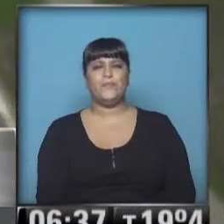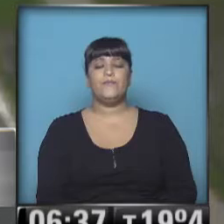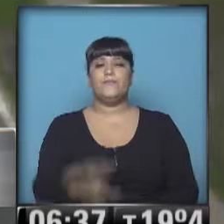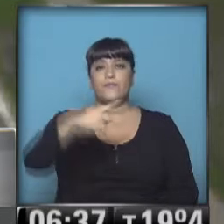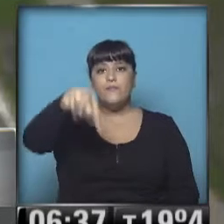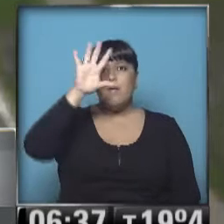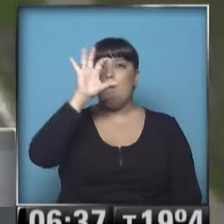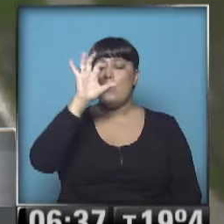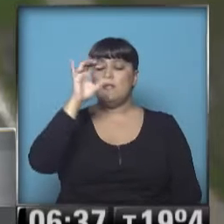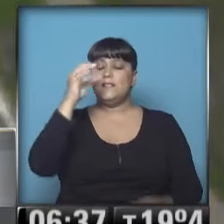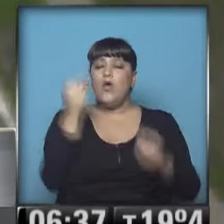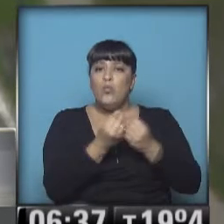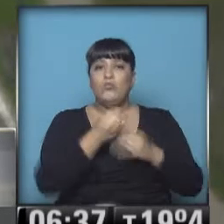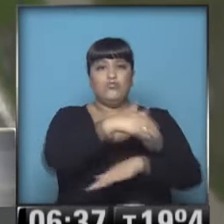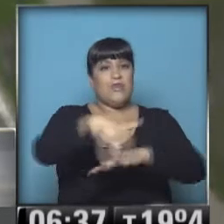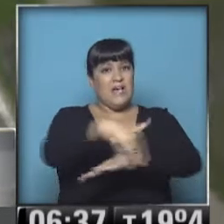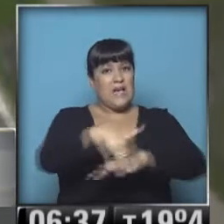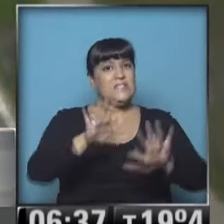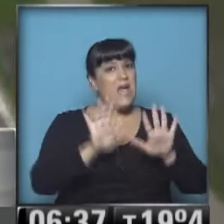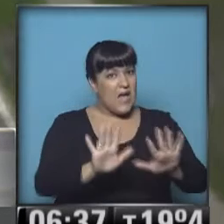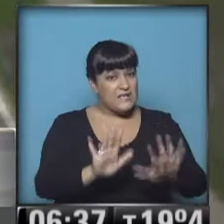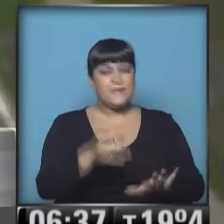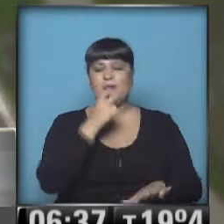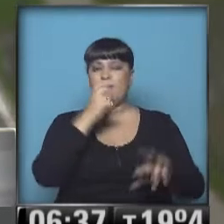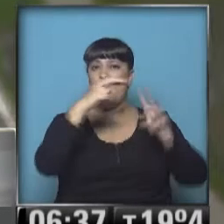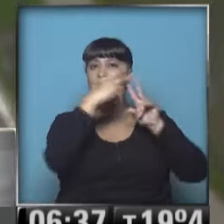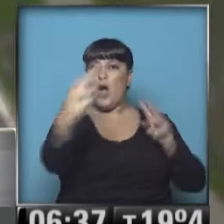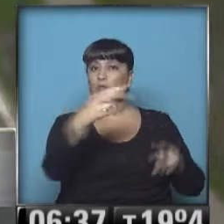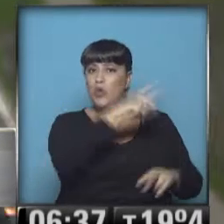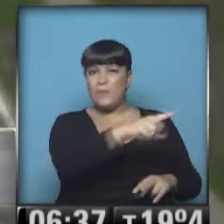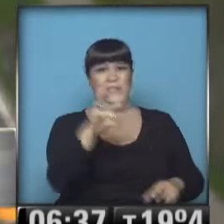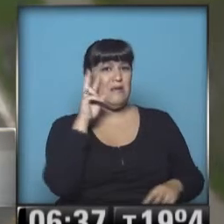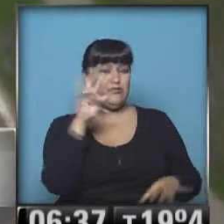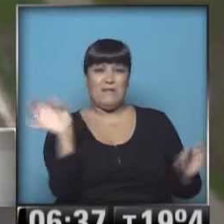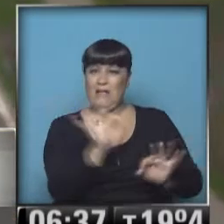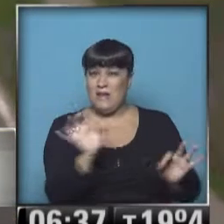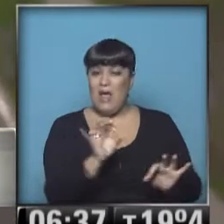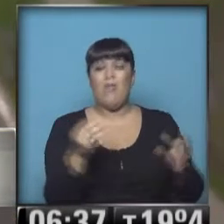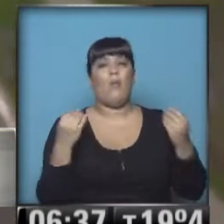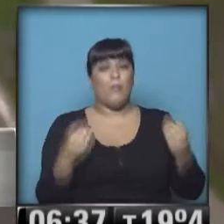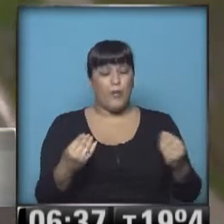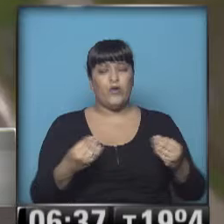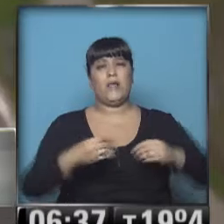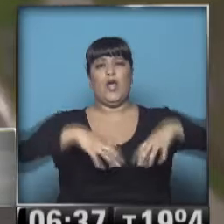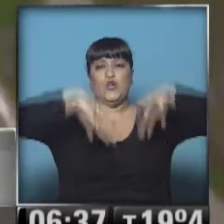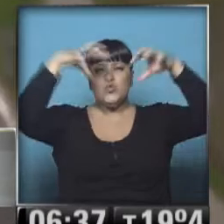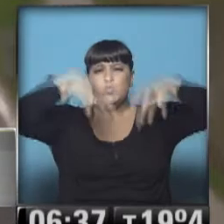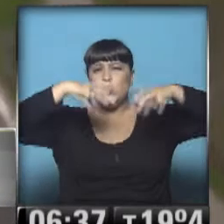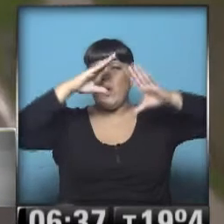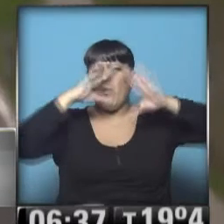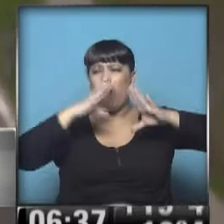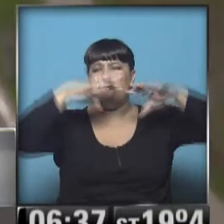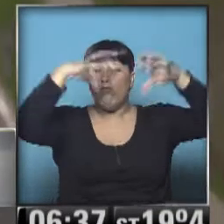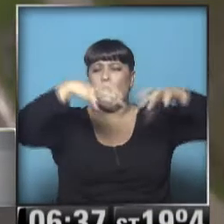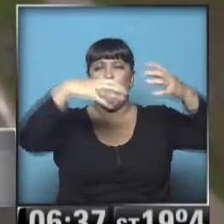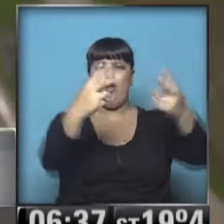Recuerden que hay varias calles con estas características. Las autopistas prácticamente no se ve nada. Por un lado, porque la lluvia por momentos es muy intensa, y además